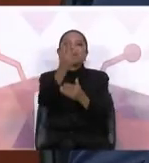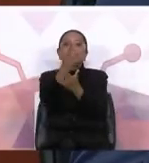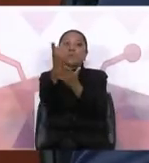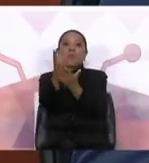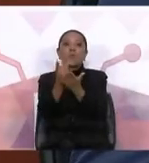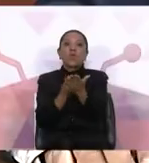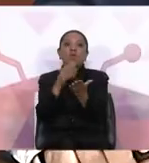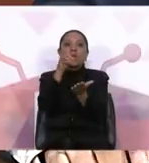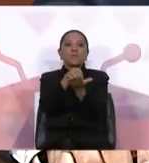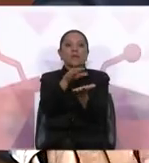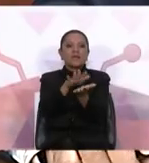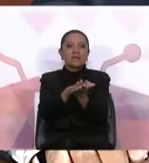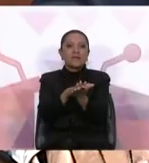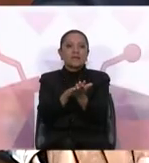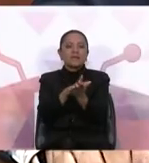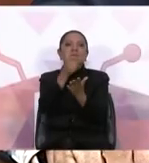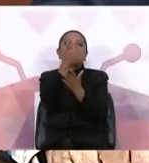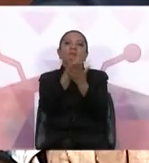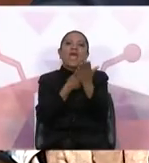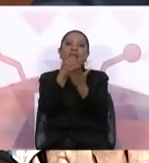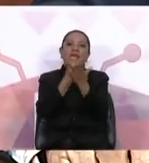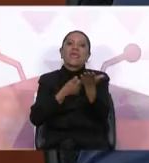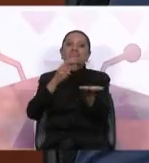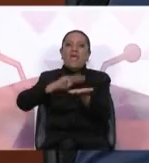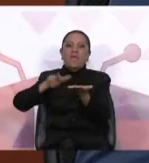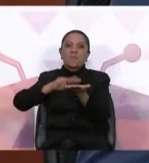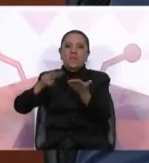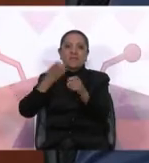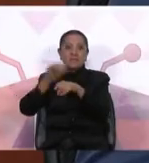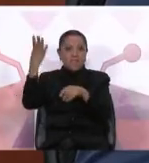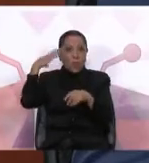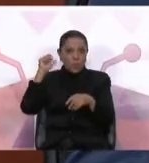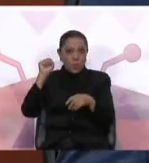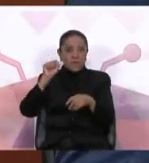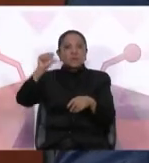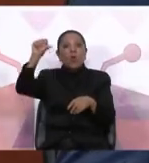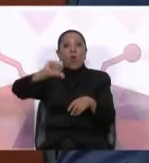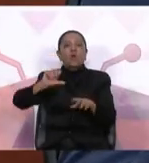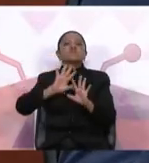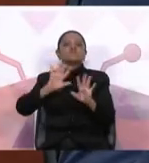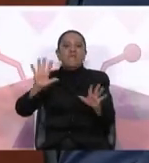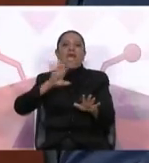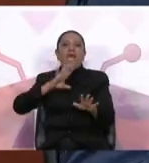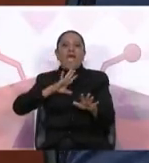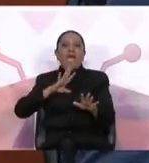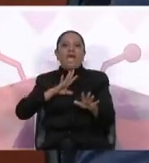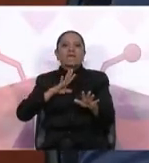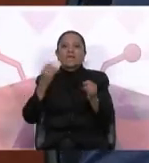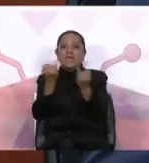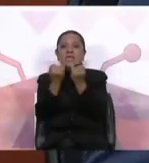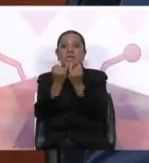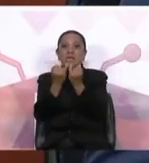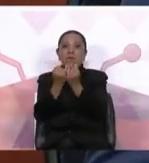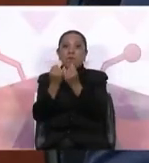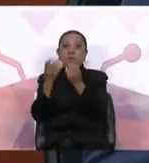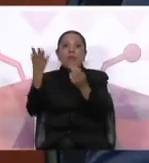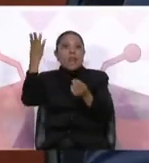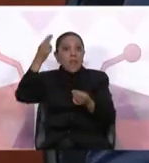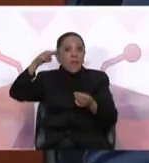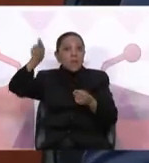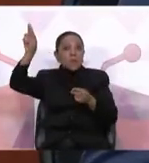de una agenda verde en el estado de morelos hoy tenemos un relleno sanitario que opera en cuautla y que ya está generando